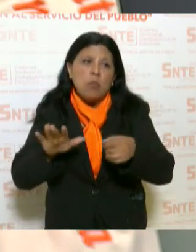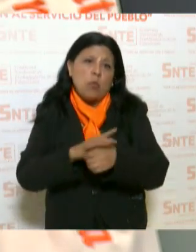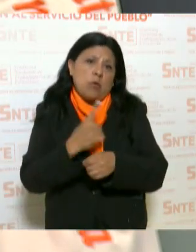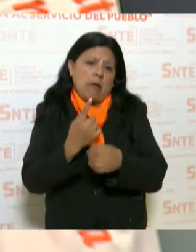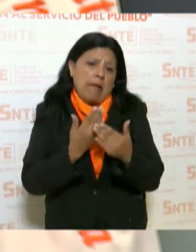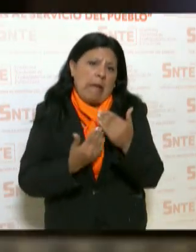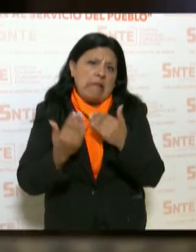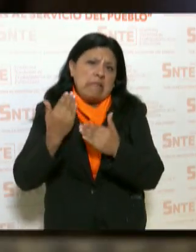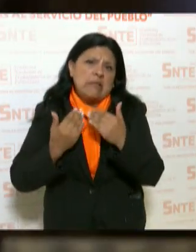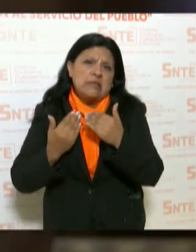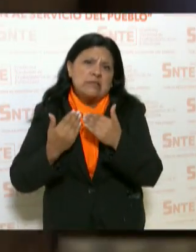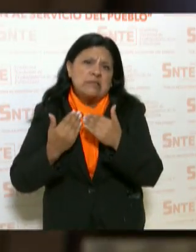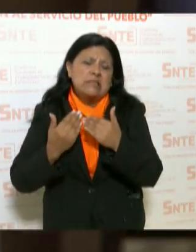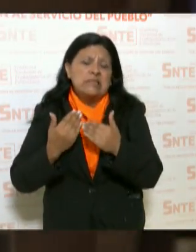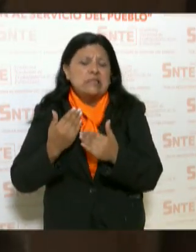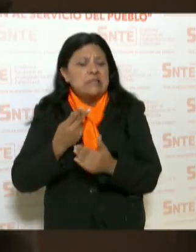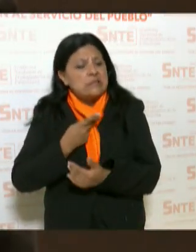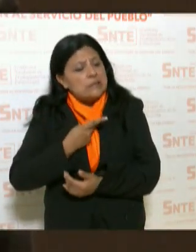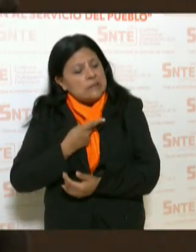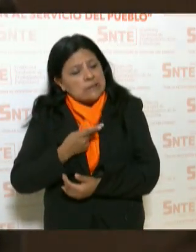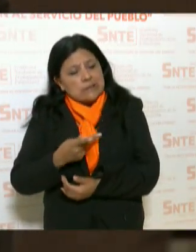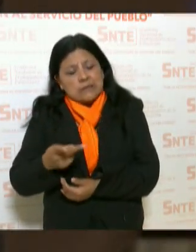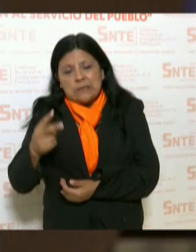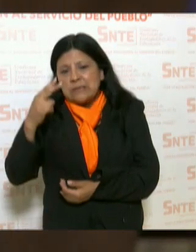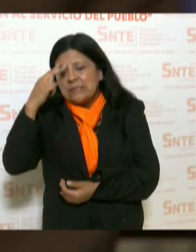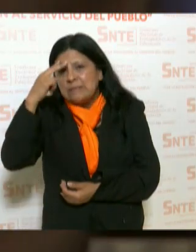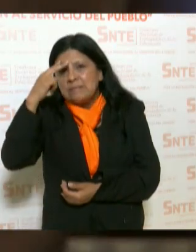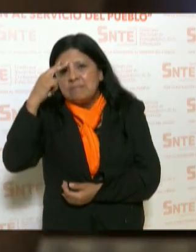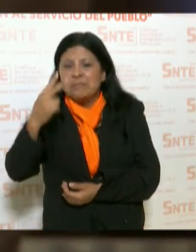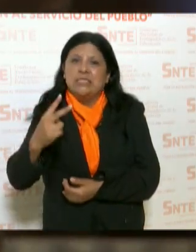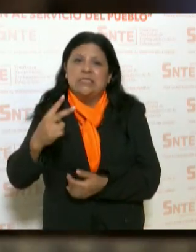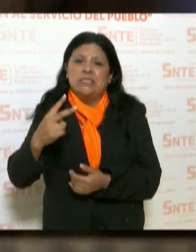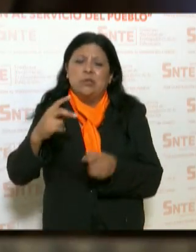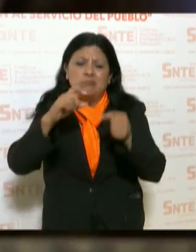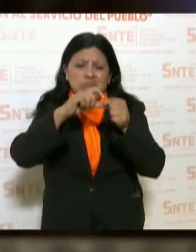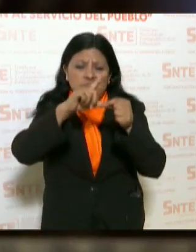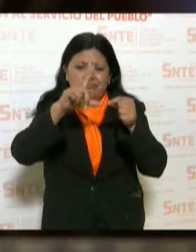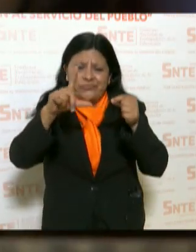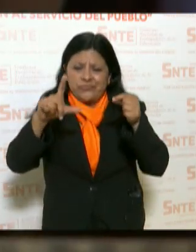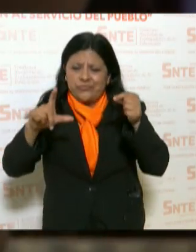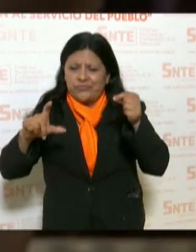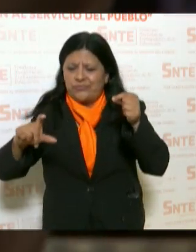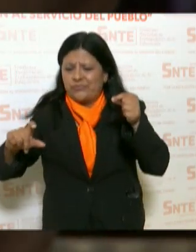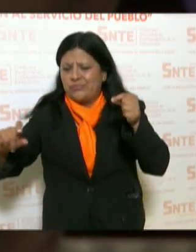tan lejos de Dios y tan cerca de Estados Unidos.